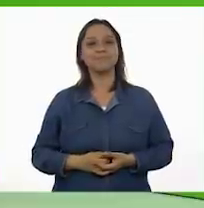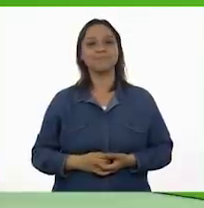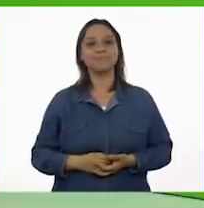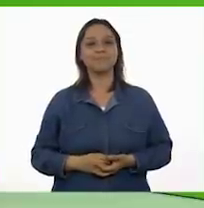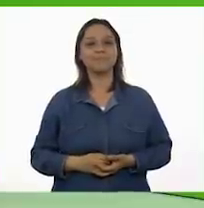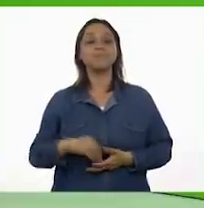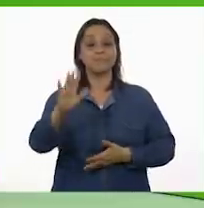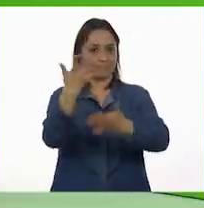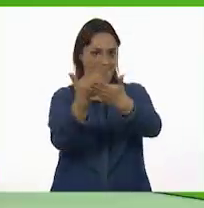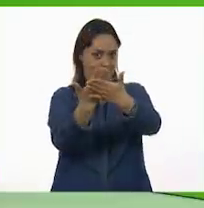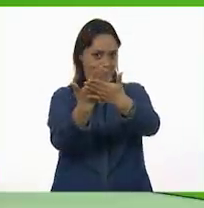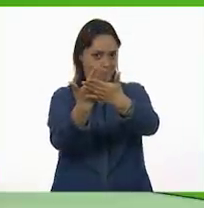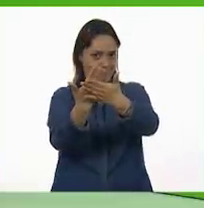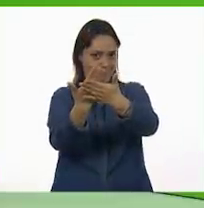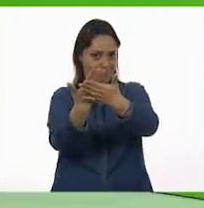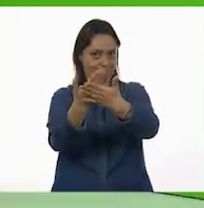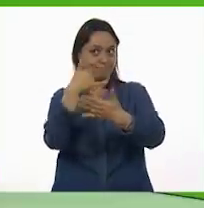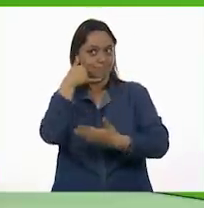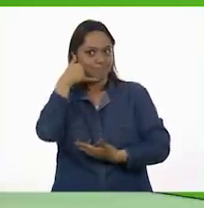Esperen,